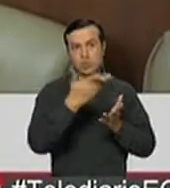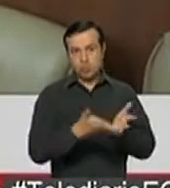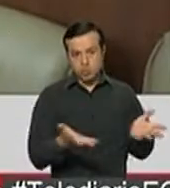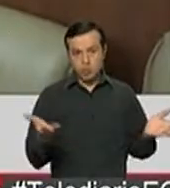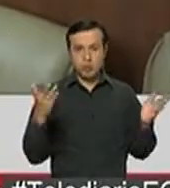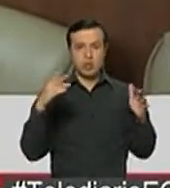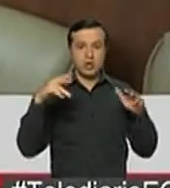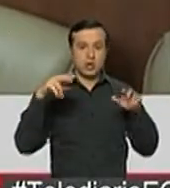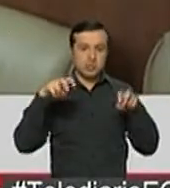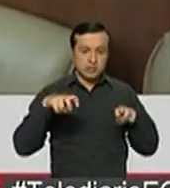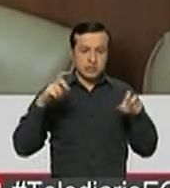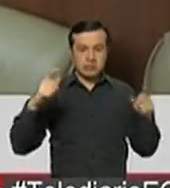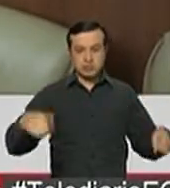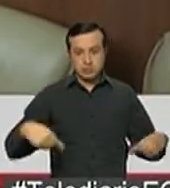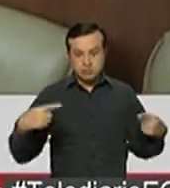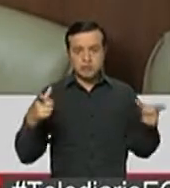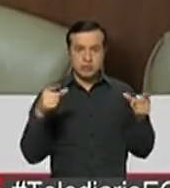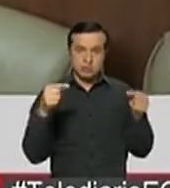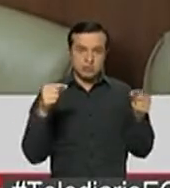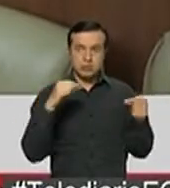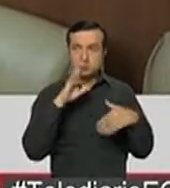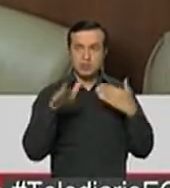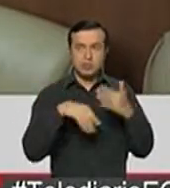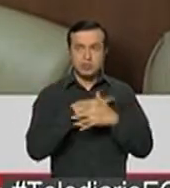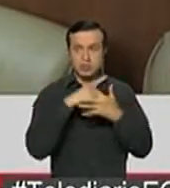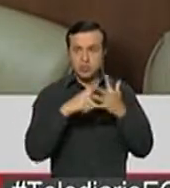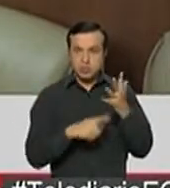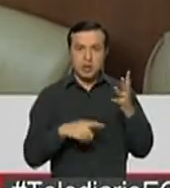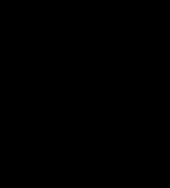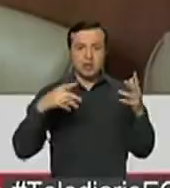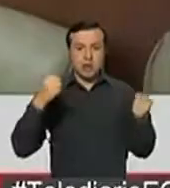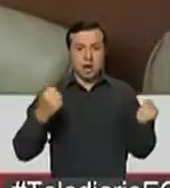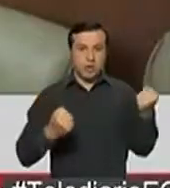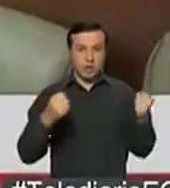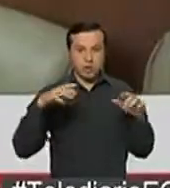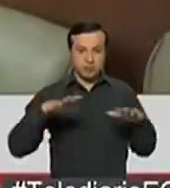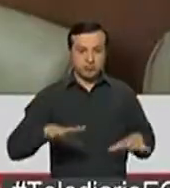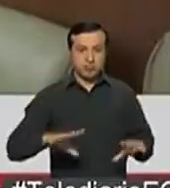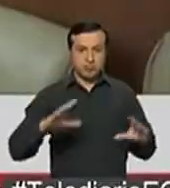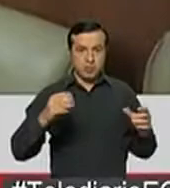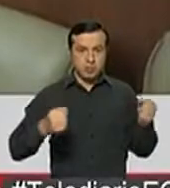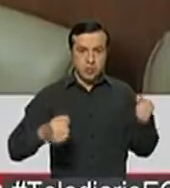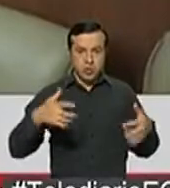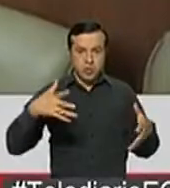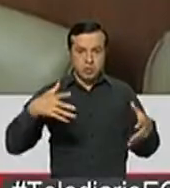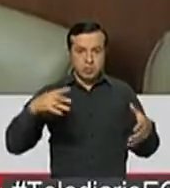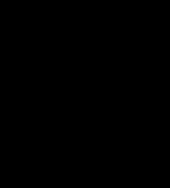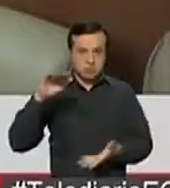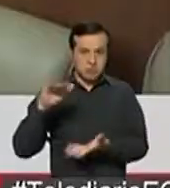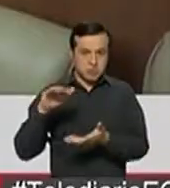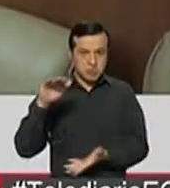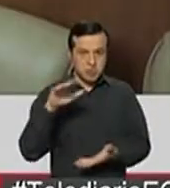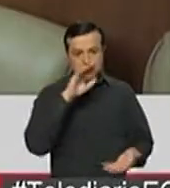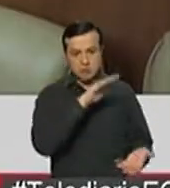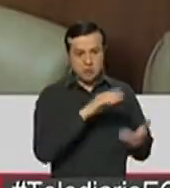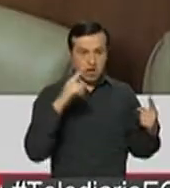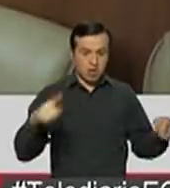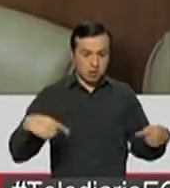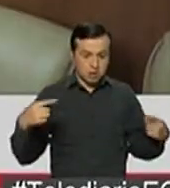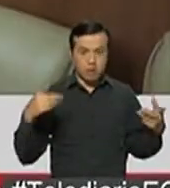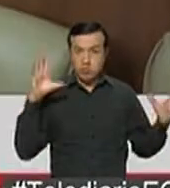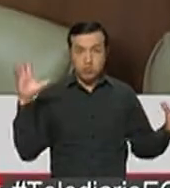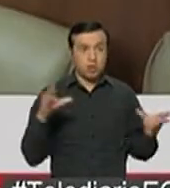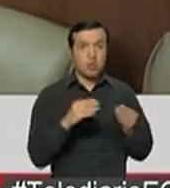asientos, neumáticos, baterías, ejes, cardanes, amortiguadores. Esos aranceles a esa parte de la cadena afecta